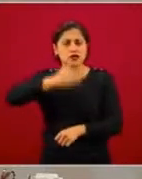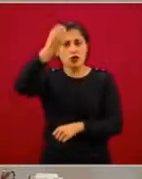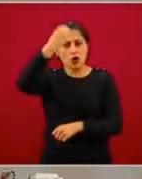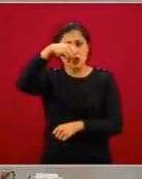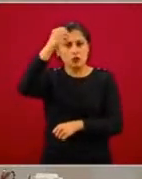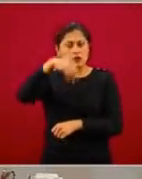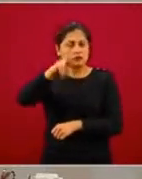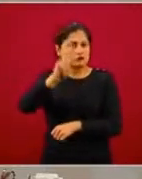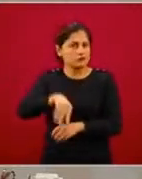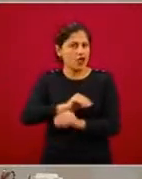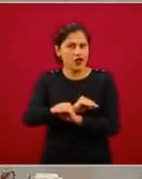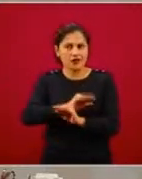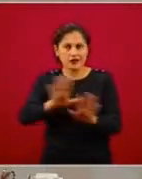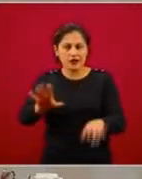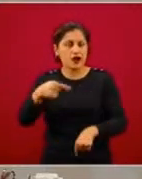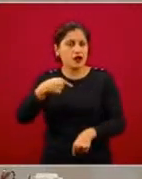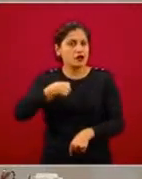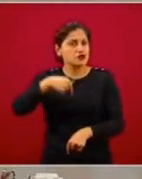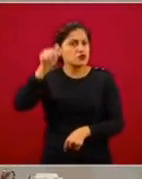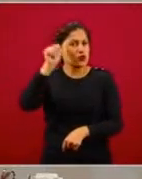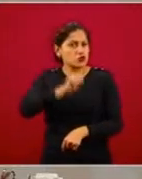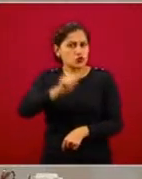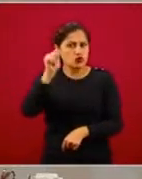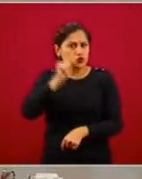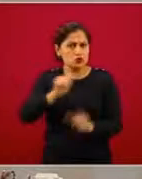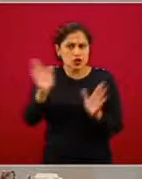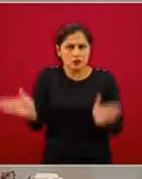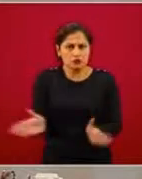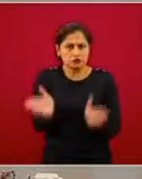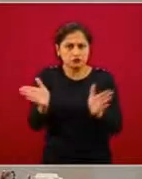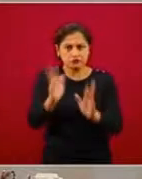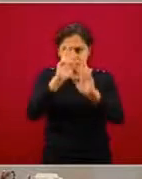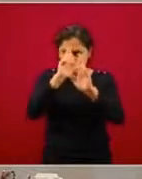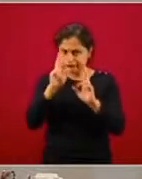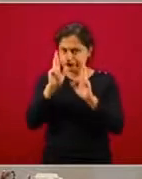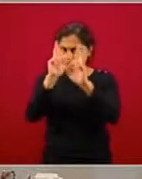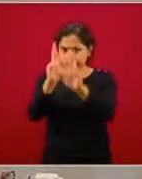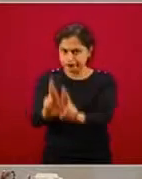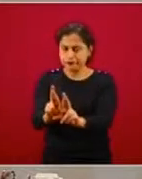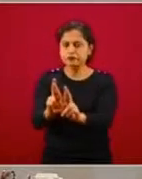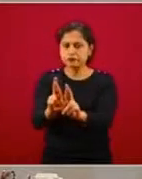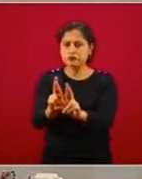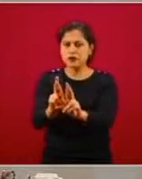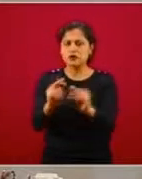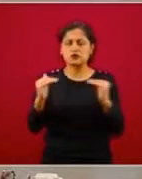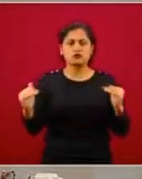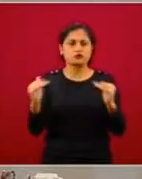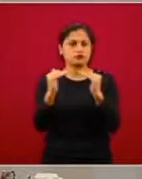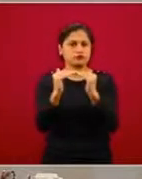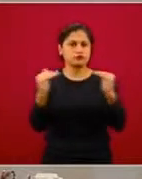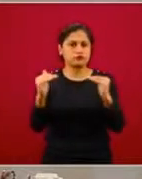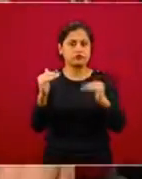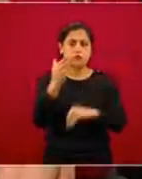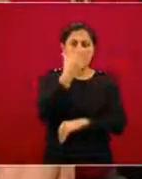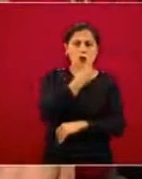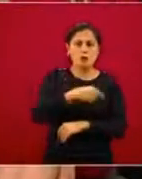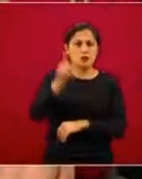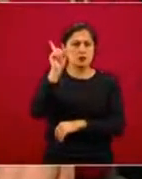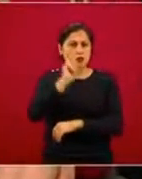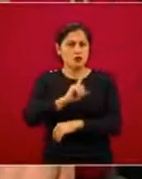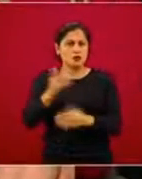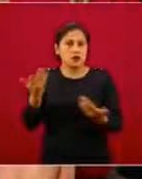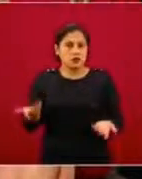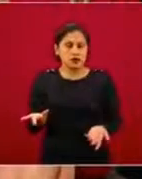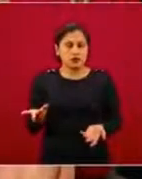And I've been claras. very He contemplado clear. siempre por el respeto, la And defensa, la I promoción de la support the igualdad de los respect, géneros, no